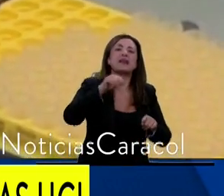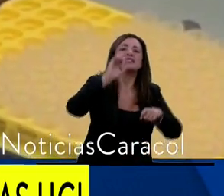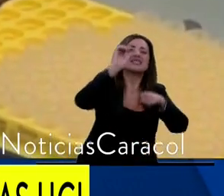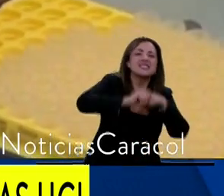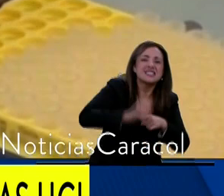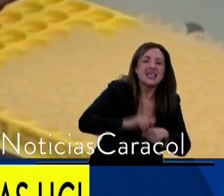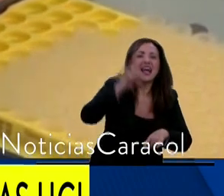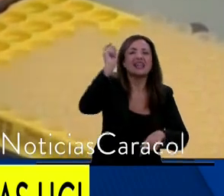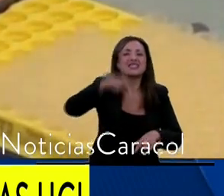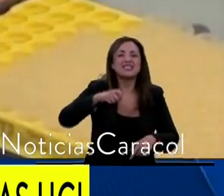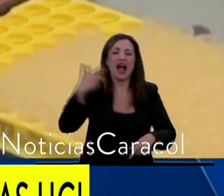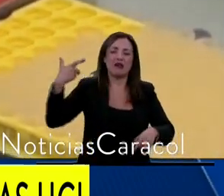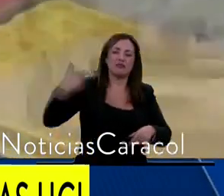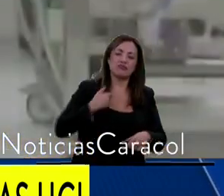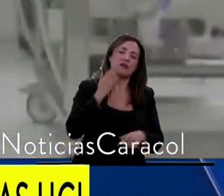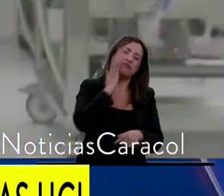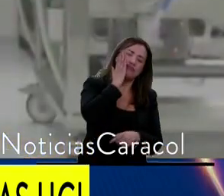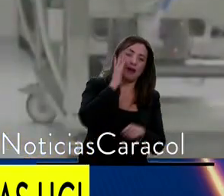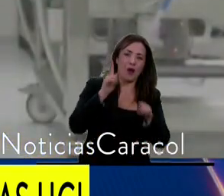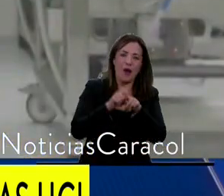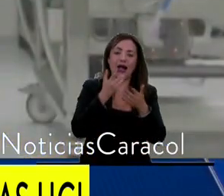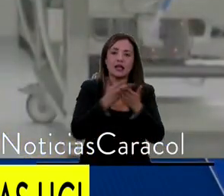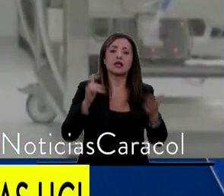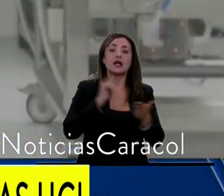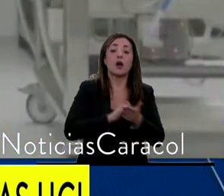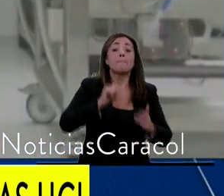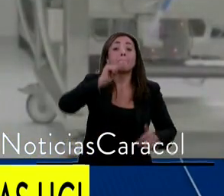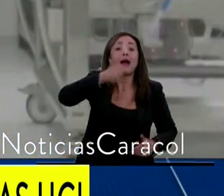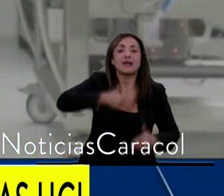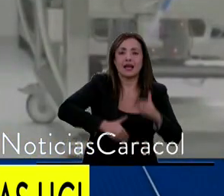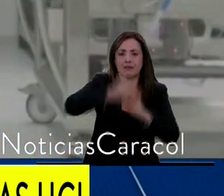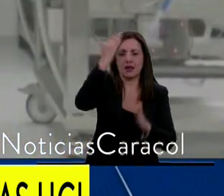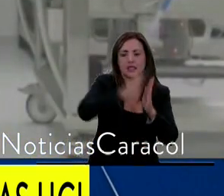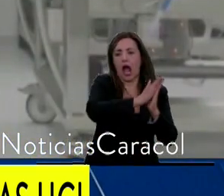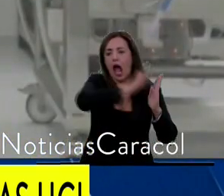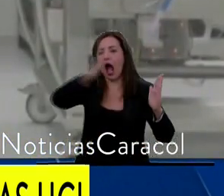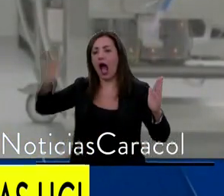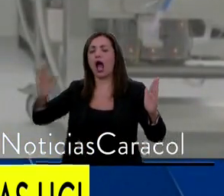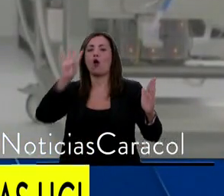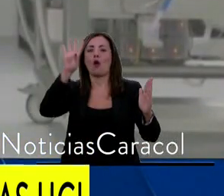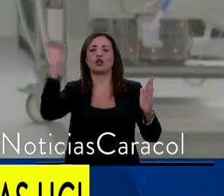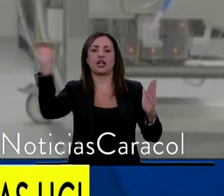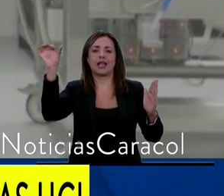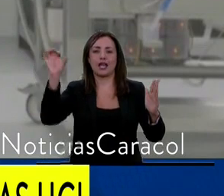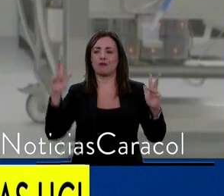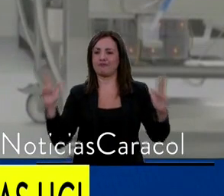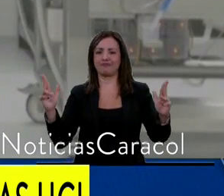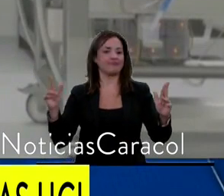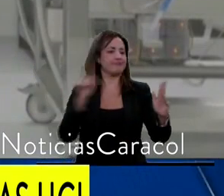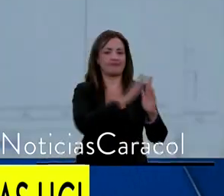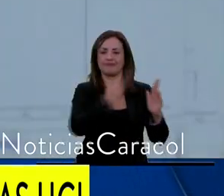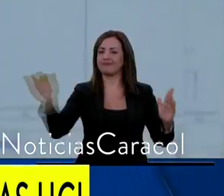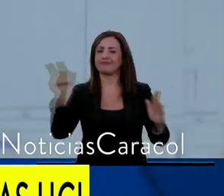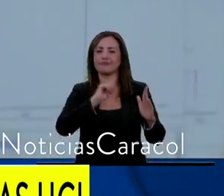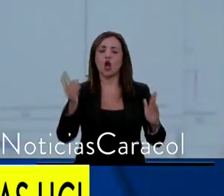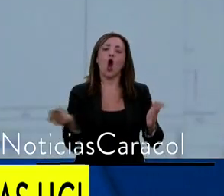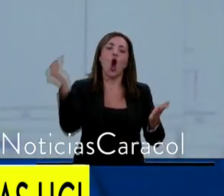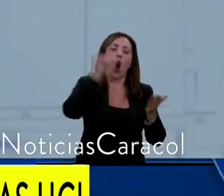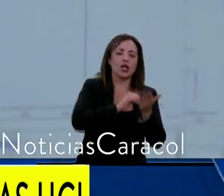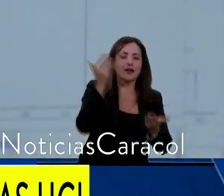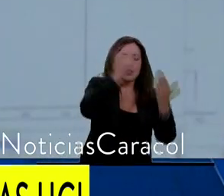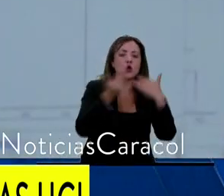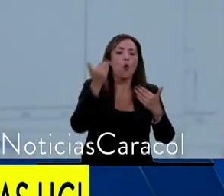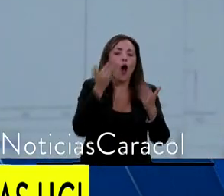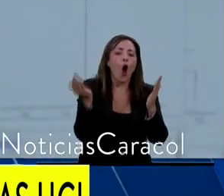requieren anestesia entre las 00 del día de mañana y el 4 de enero, día en que se reevaluará